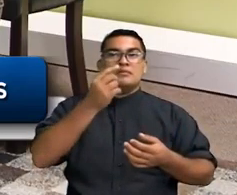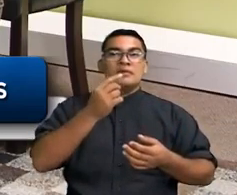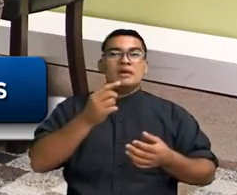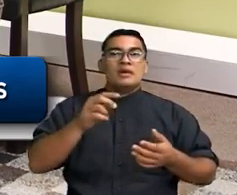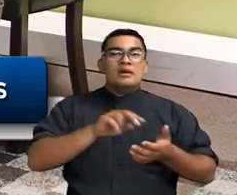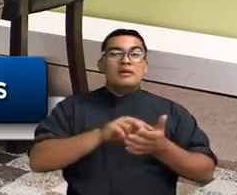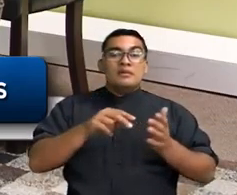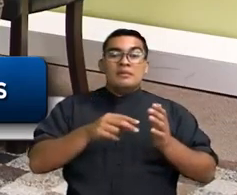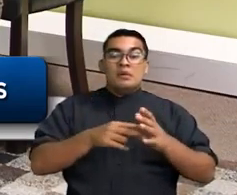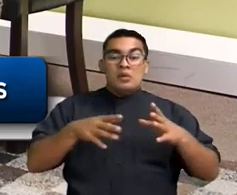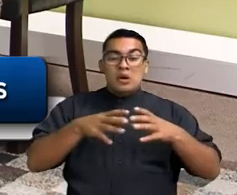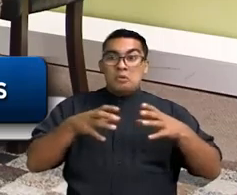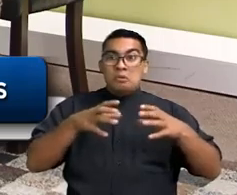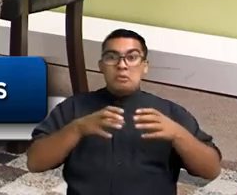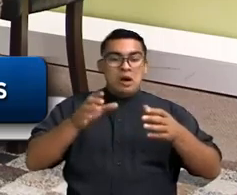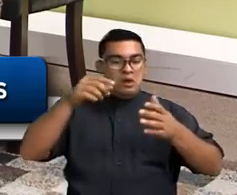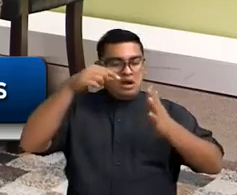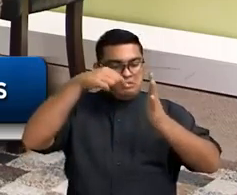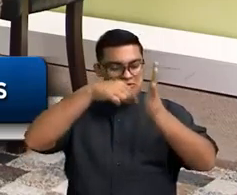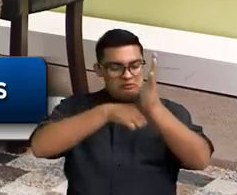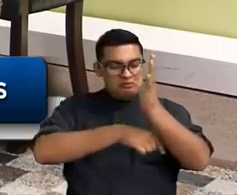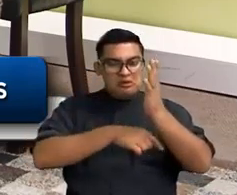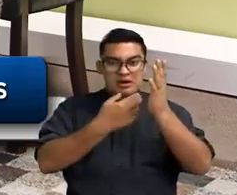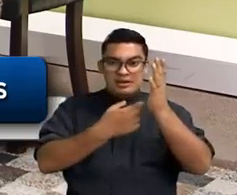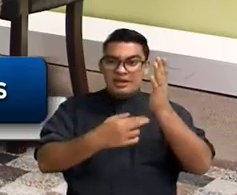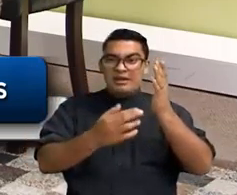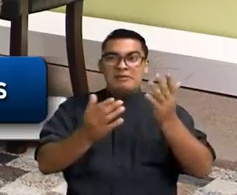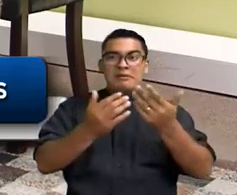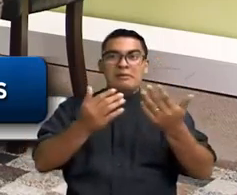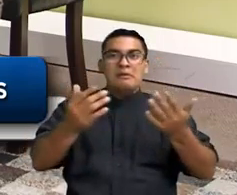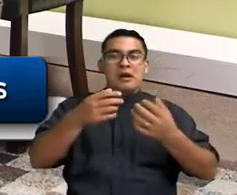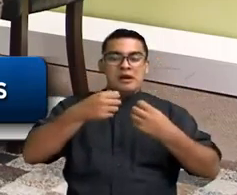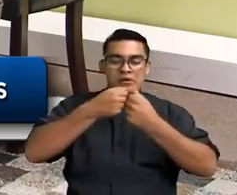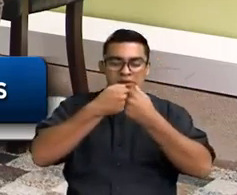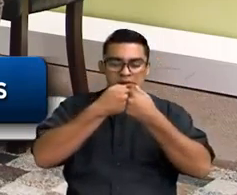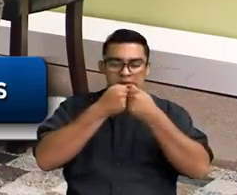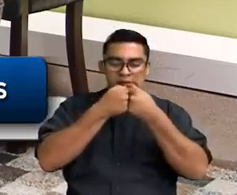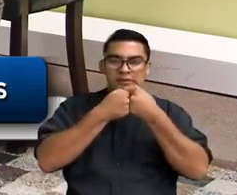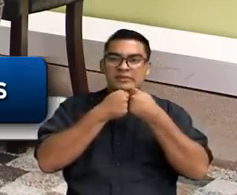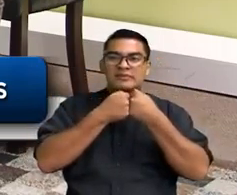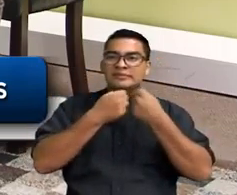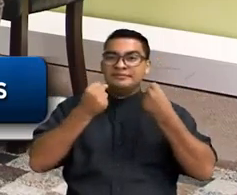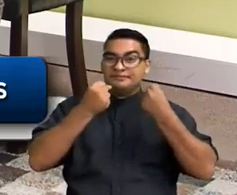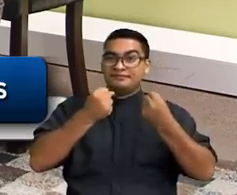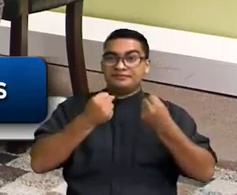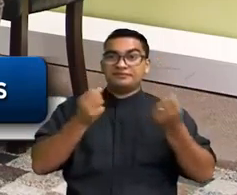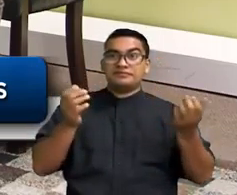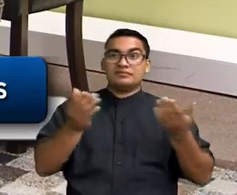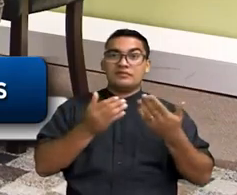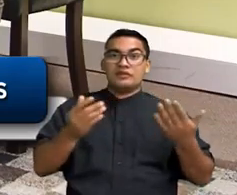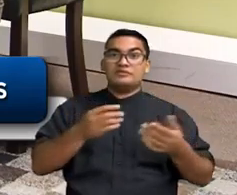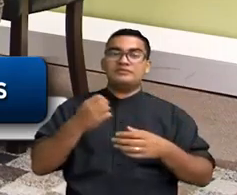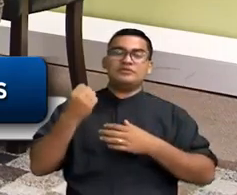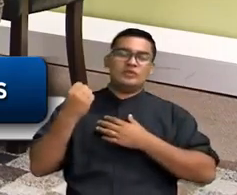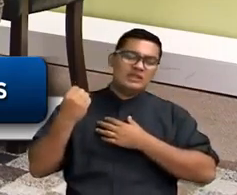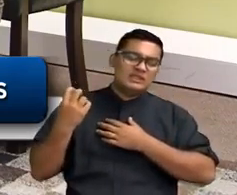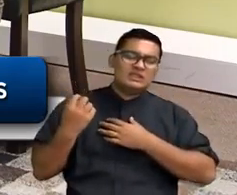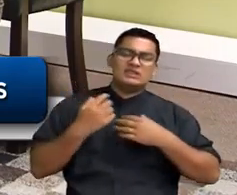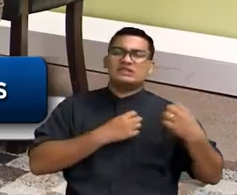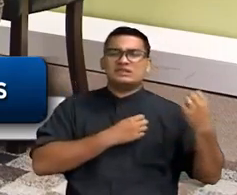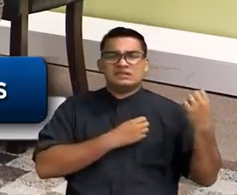parte hormonal y todos aquellos factores que son los que nutren la parte de nuestro